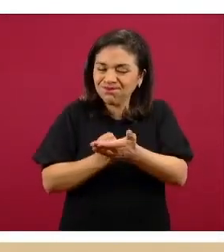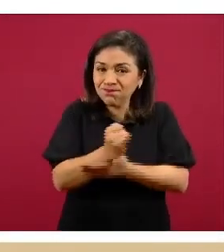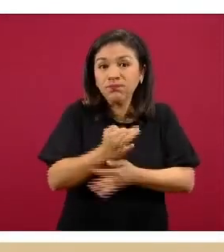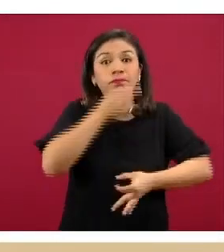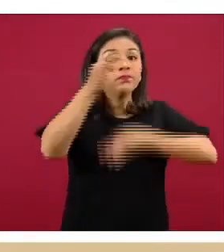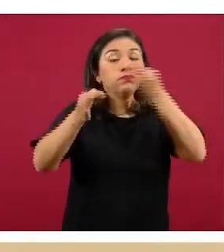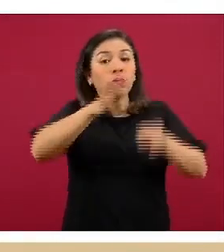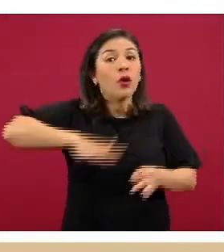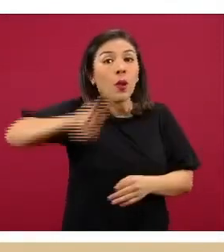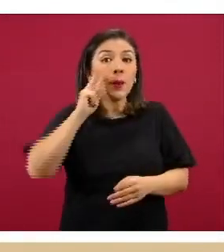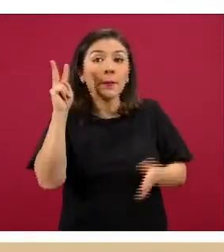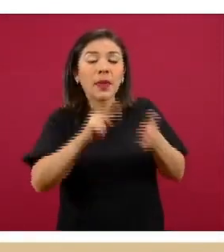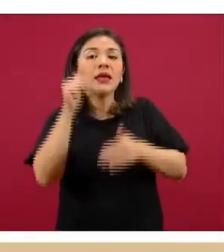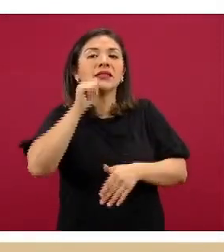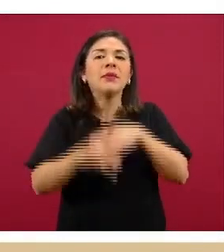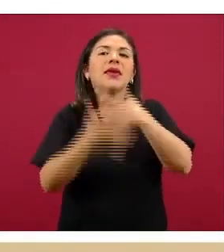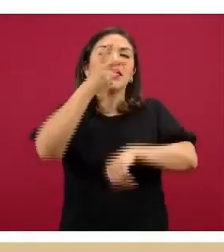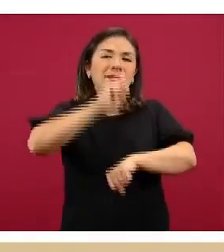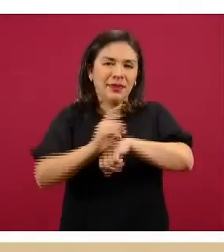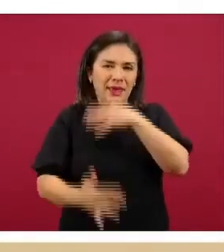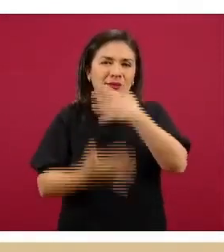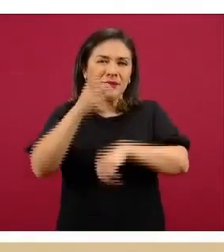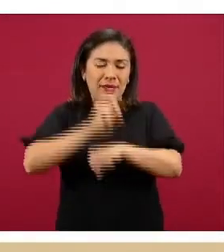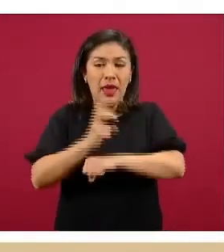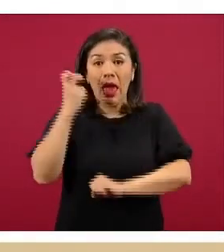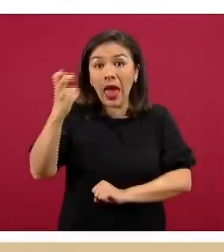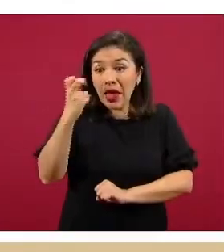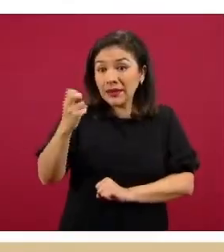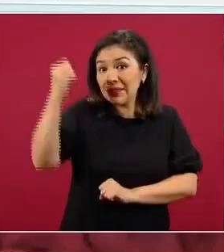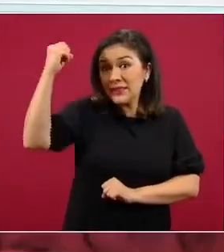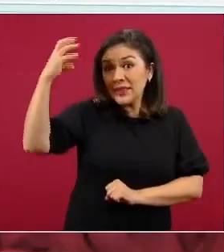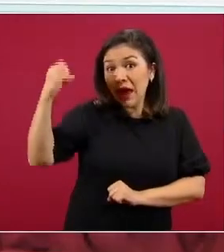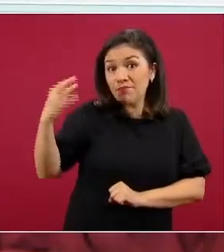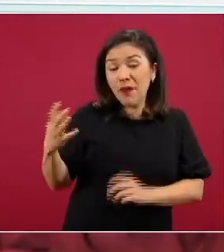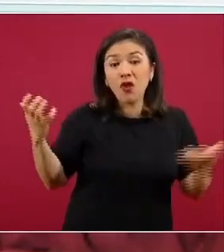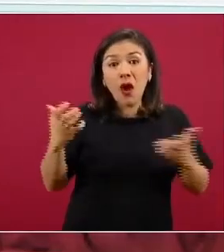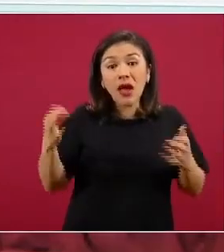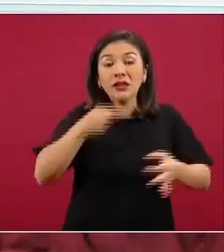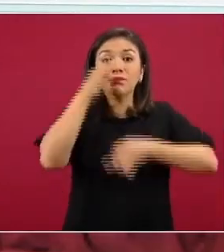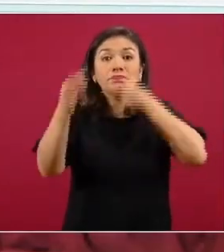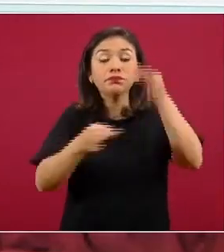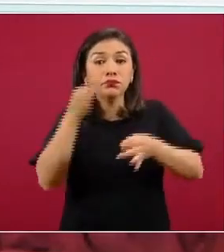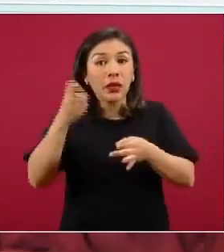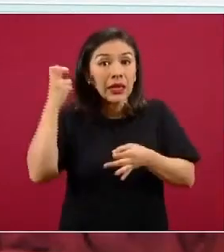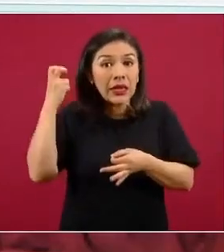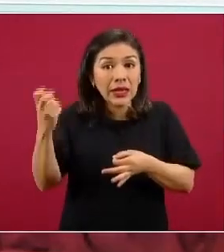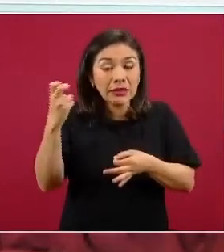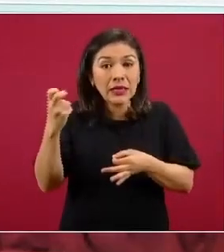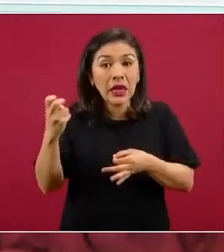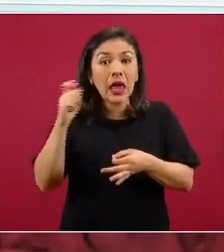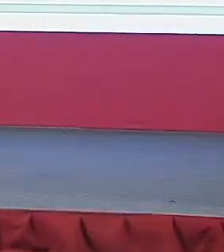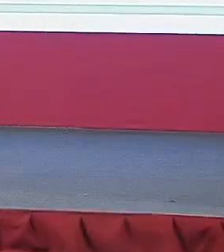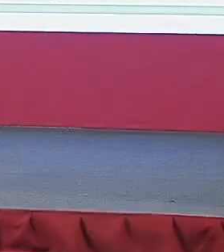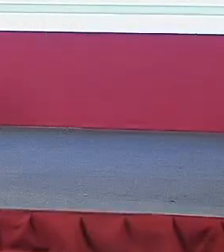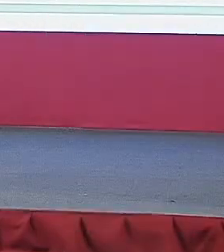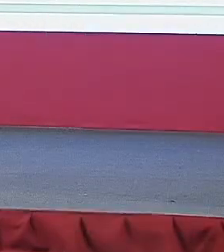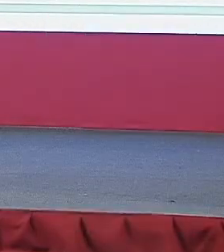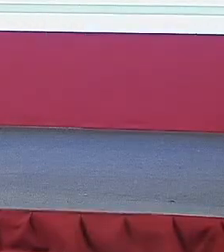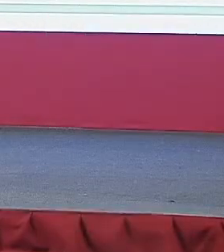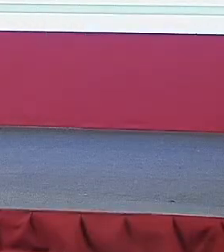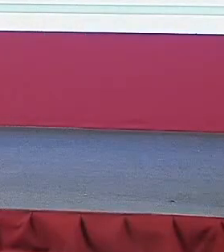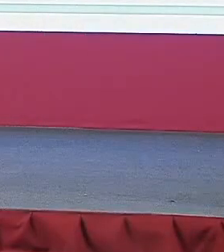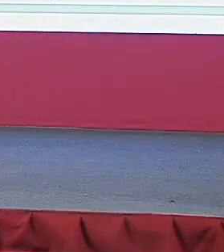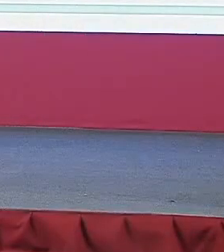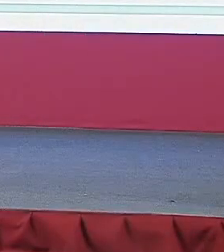público general se muestra cada 2 semanas. Esto quiere decir que este semáforo que se presentó no este viernes pasado, sino